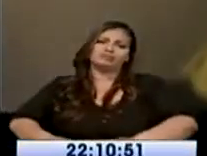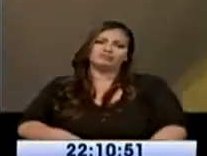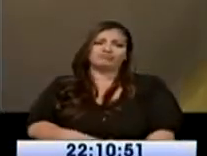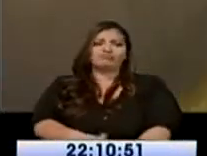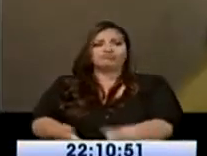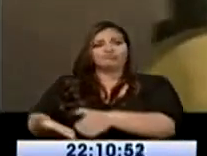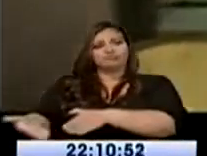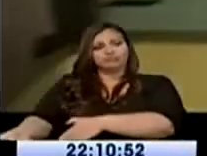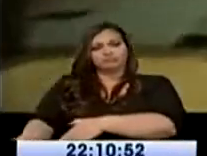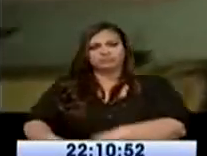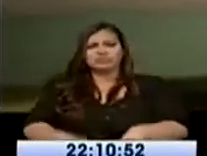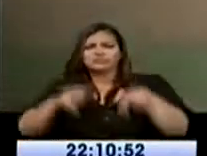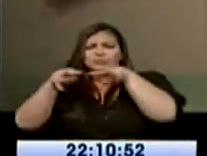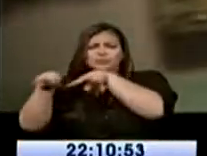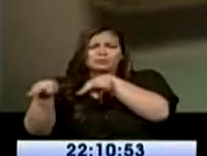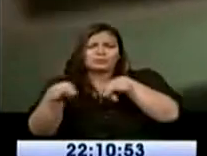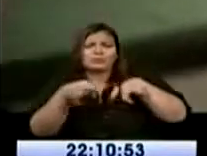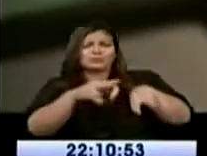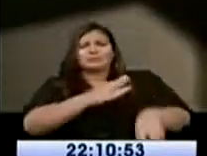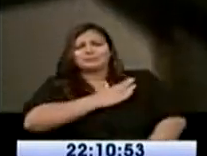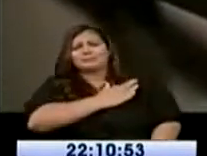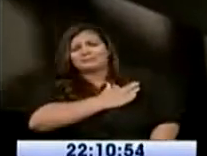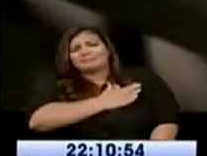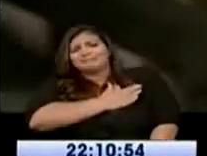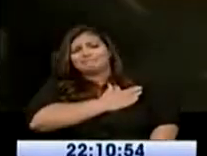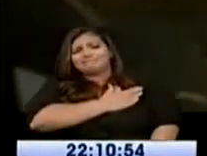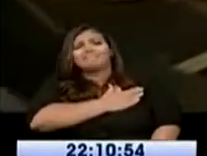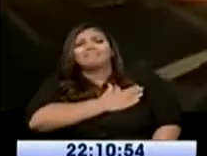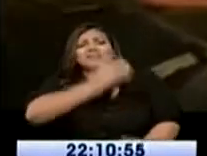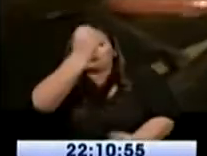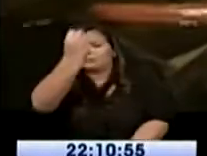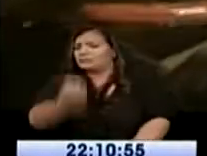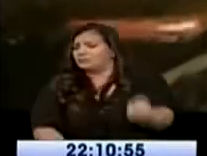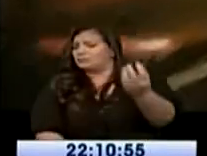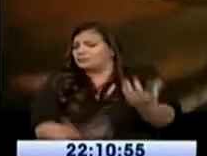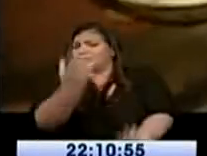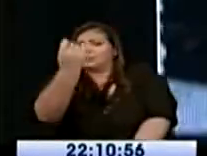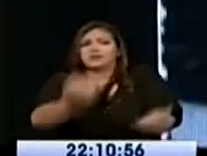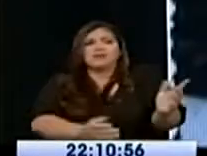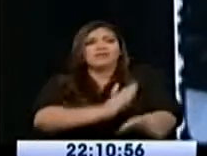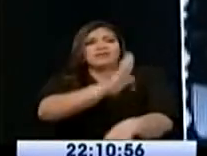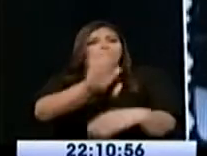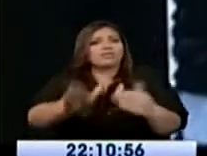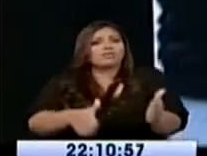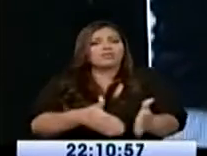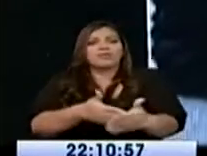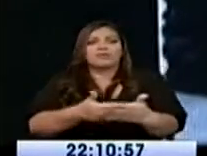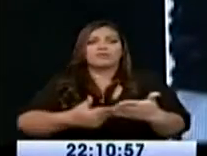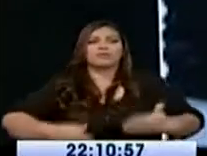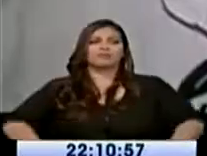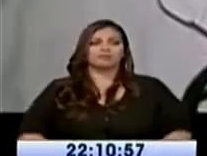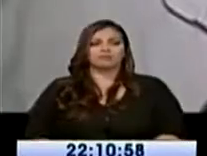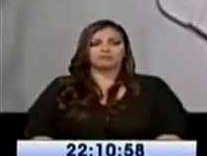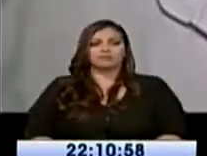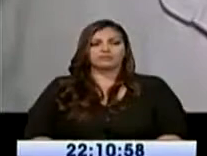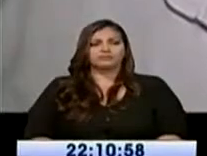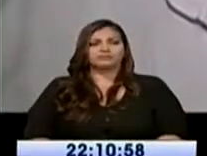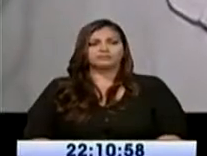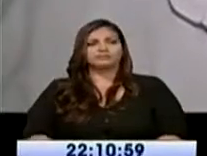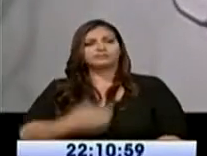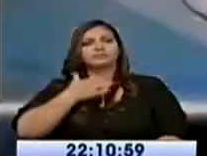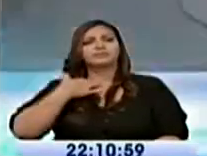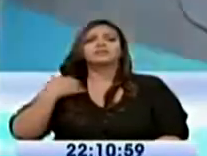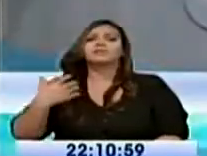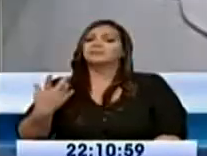El local aún muestra el ambiente que dejó la tragedia en medio del humo y dolor de sus familiares, que pierden a dos de sus integrantes. Son dos miembros de